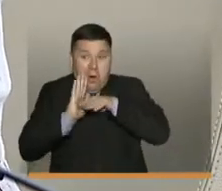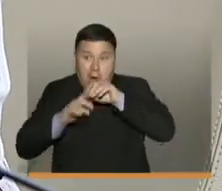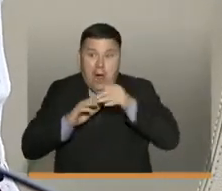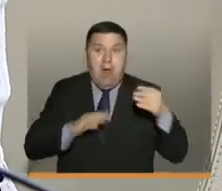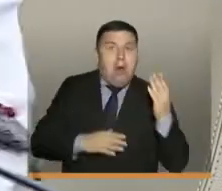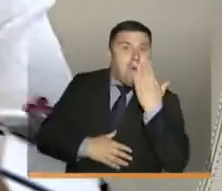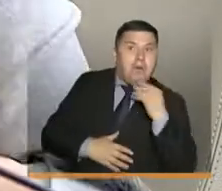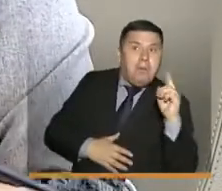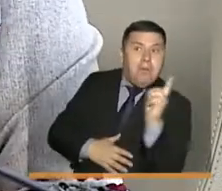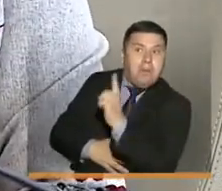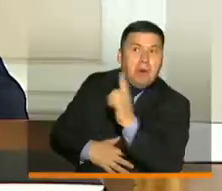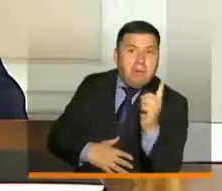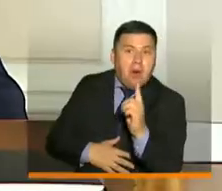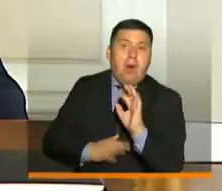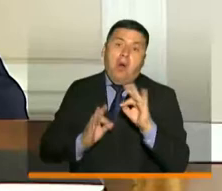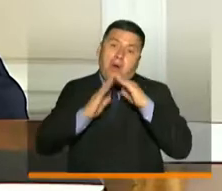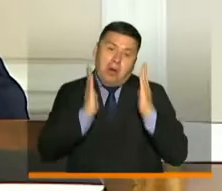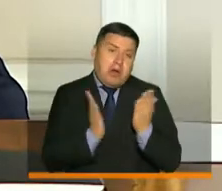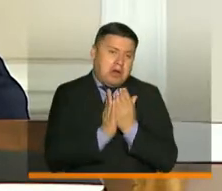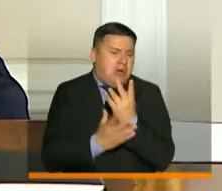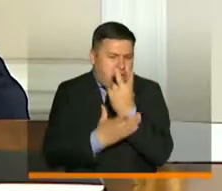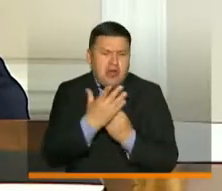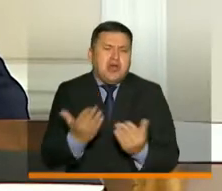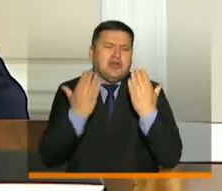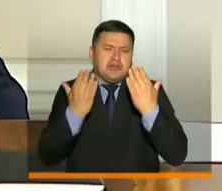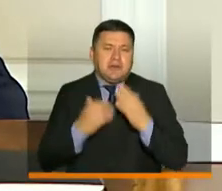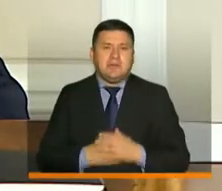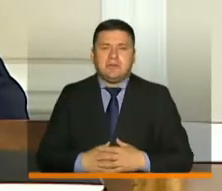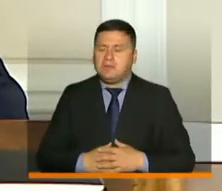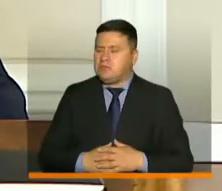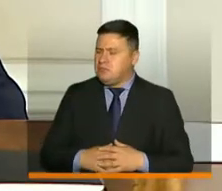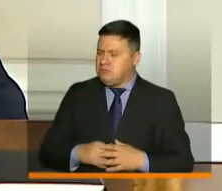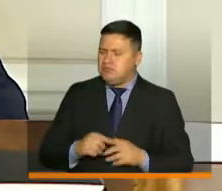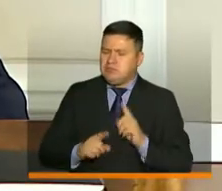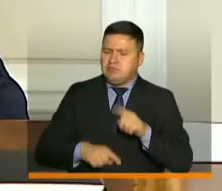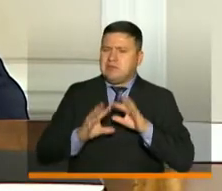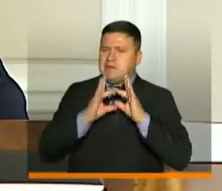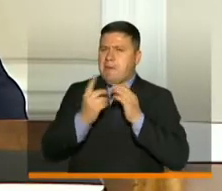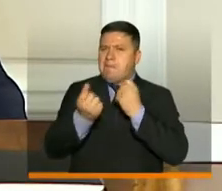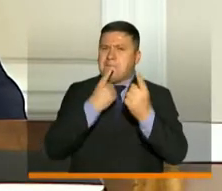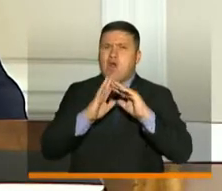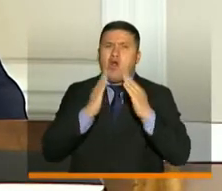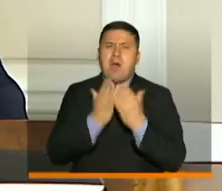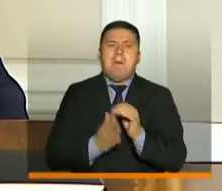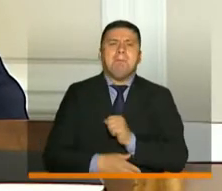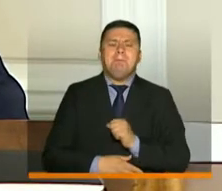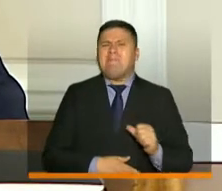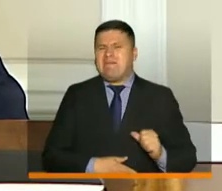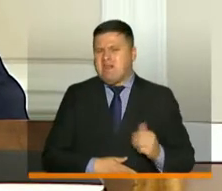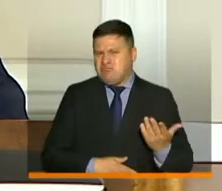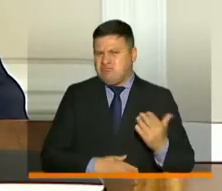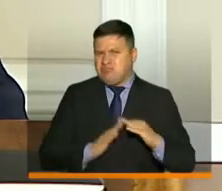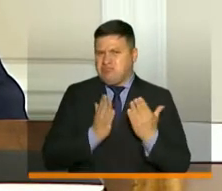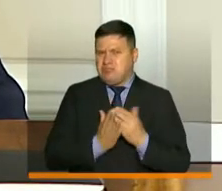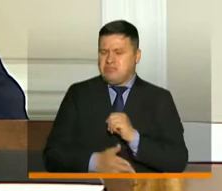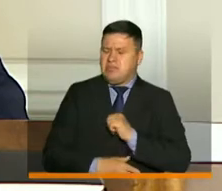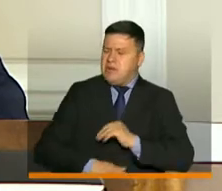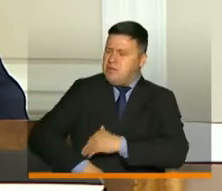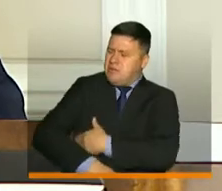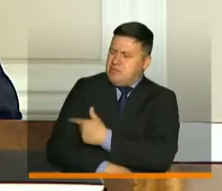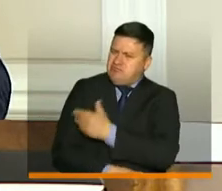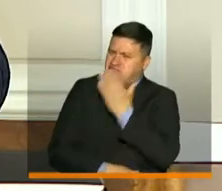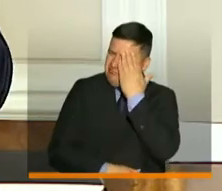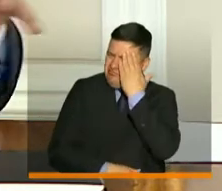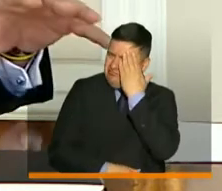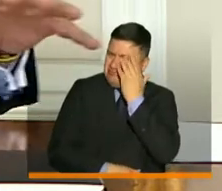la evolución. También hay una pregunta que han hecho muchas familias, colegios privados, ministra, para